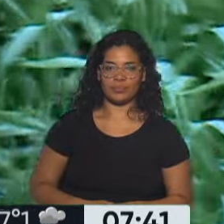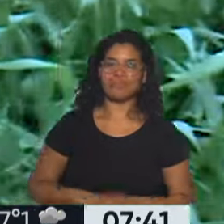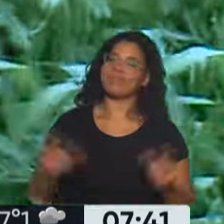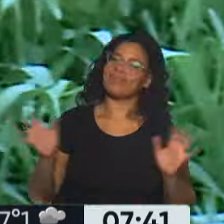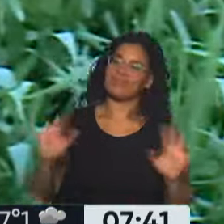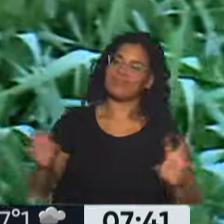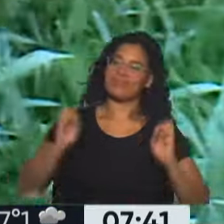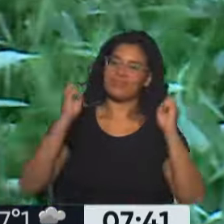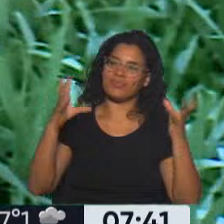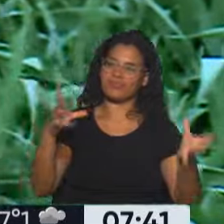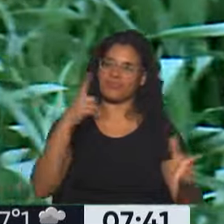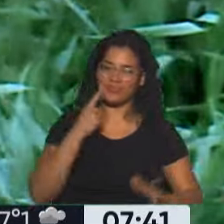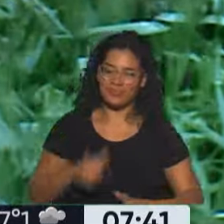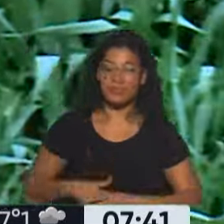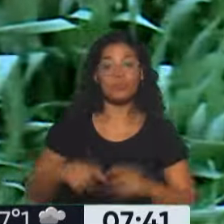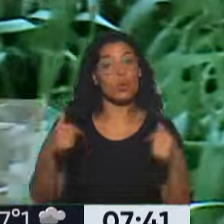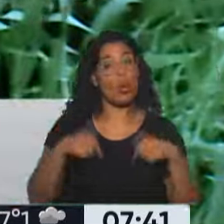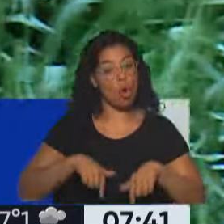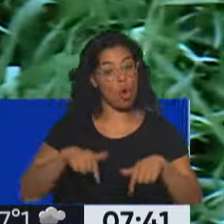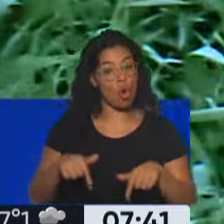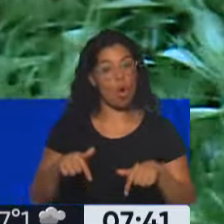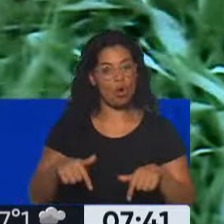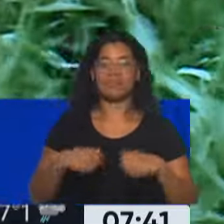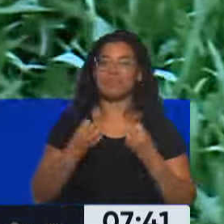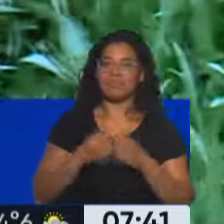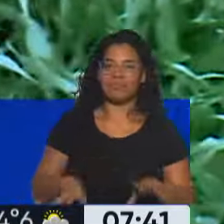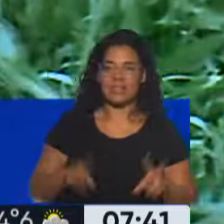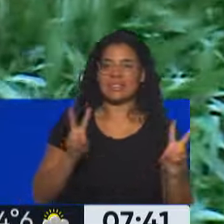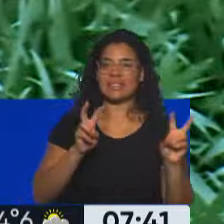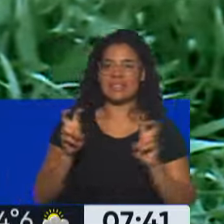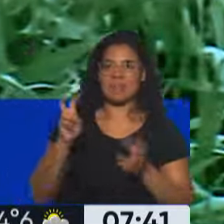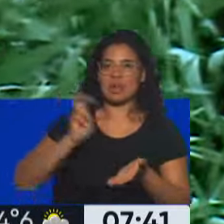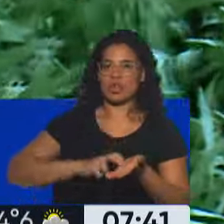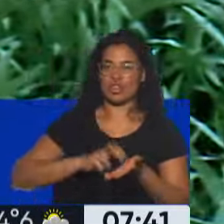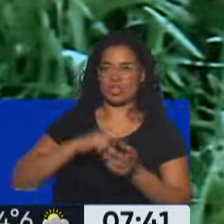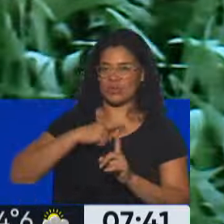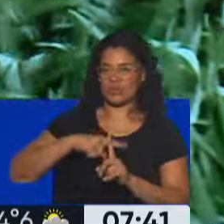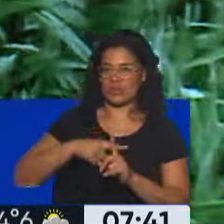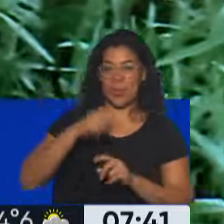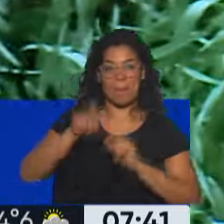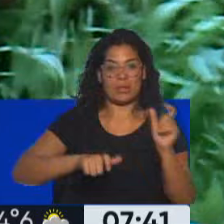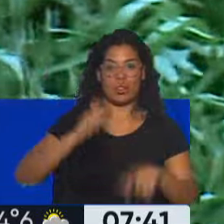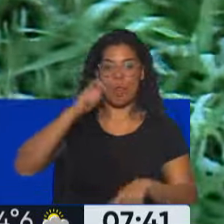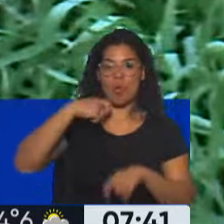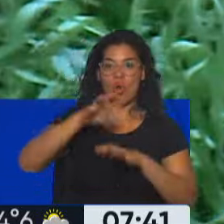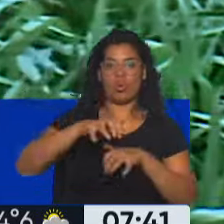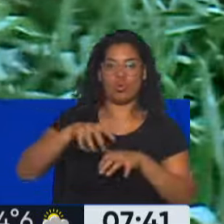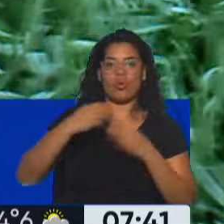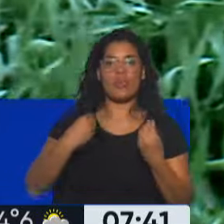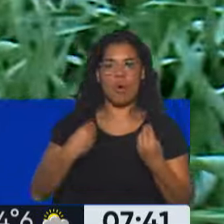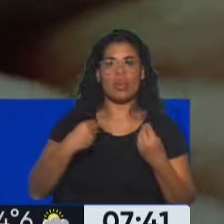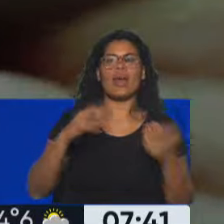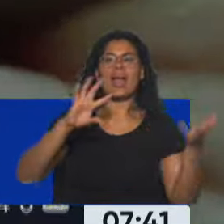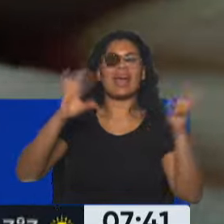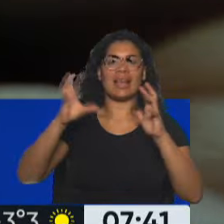Hola Muy buenos días hoy llegamos con noticias buenas para los productores porque el fenómeno la niña sería